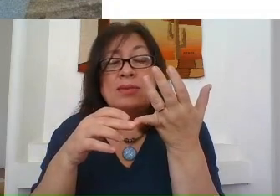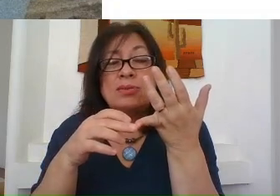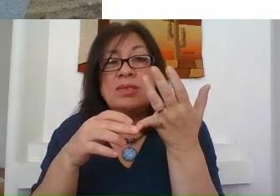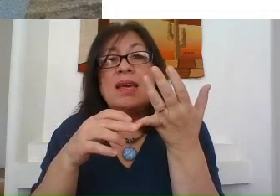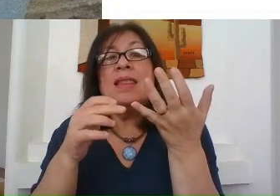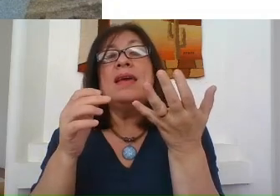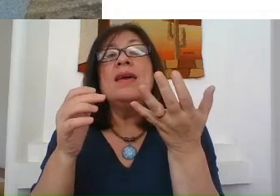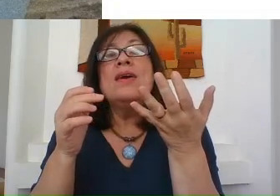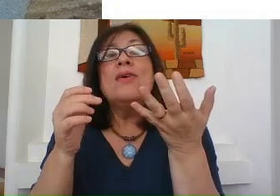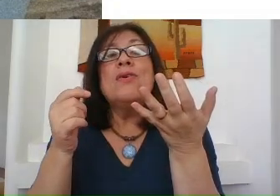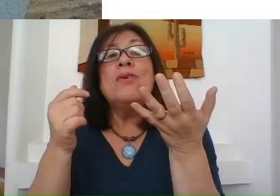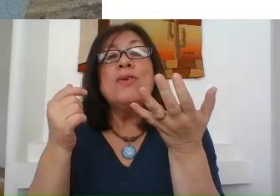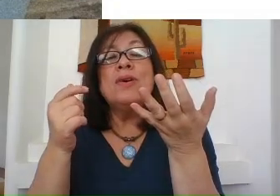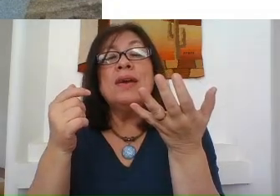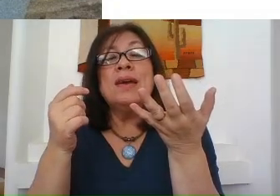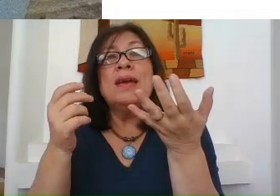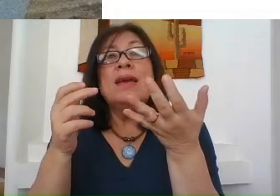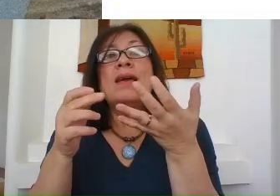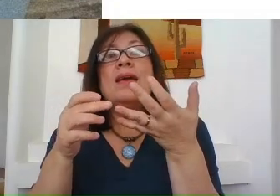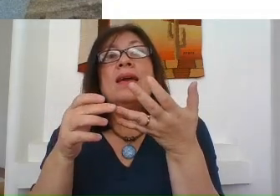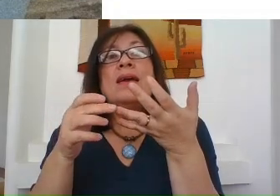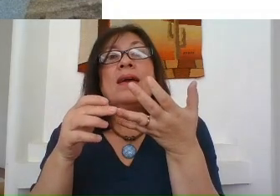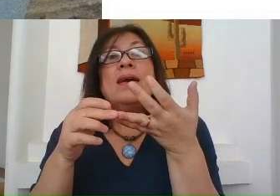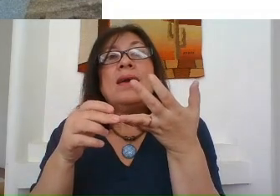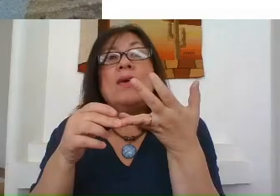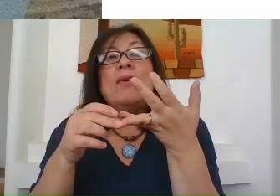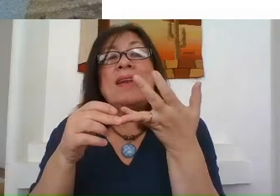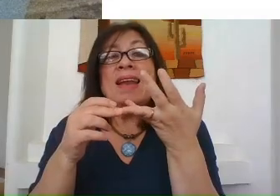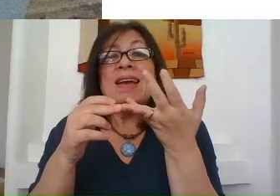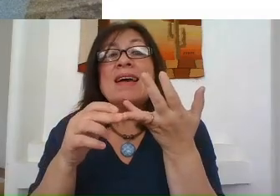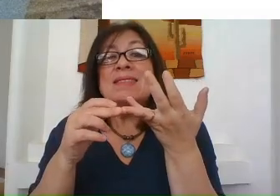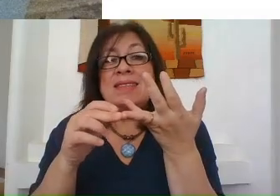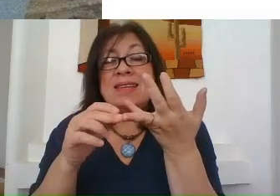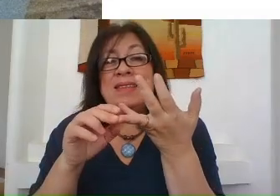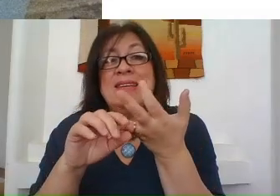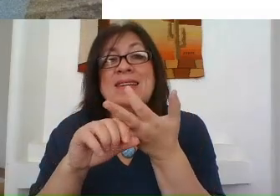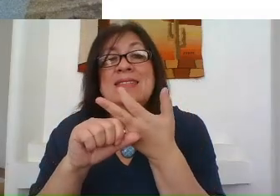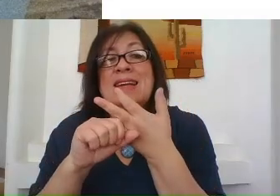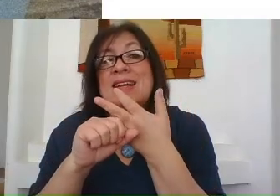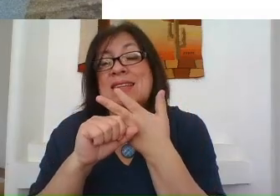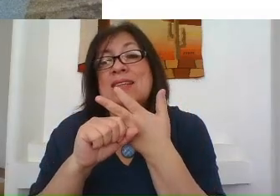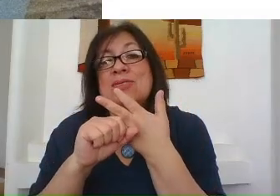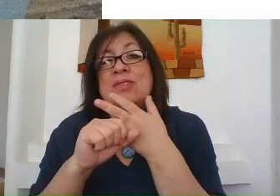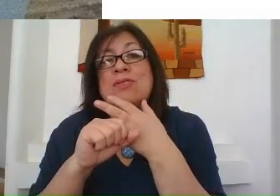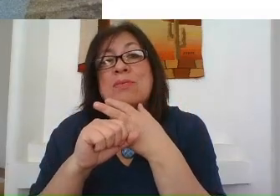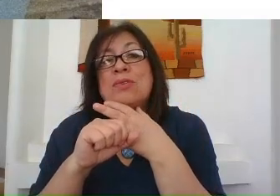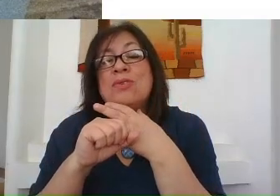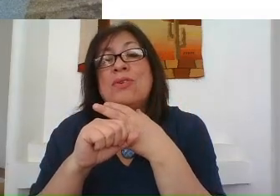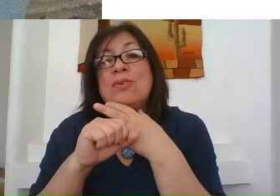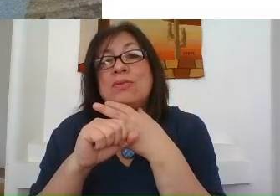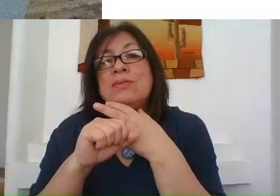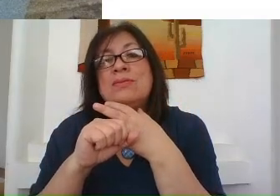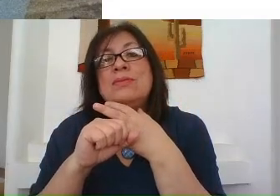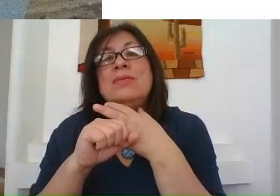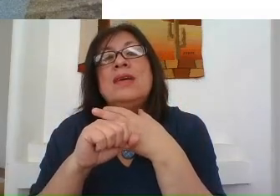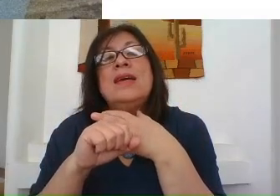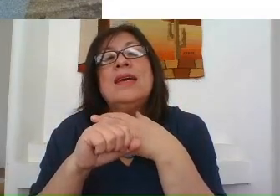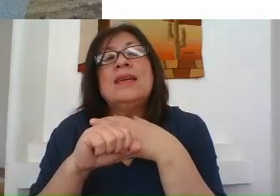que le sucede o, o el alcance de ese retraso